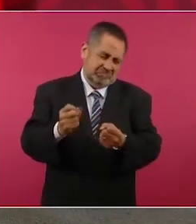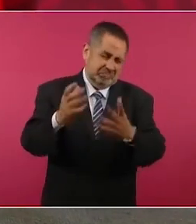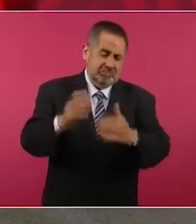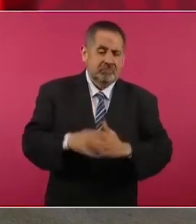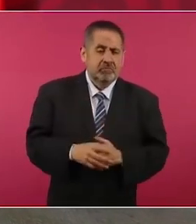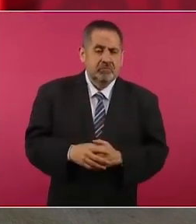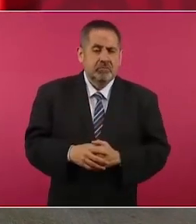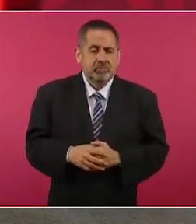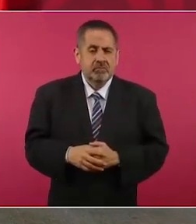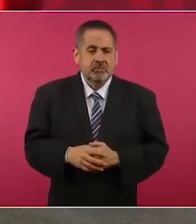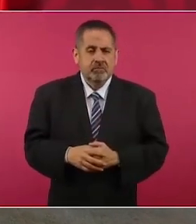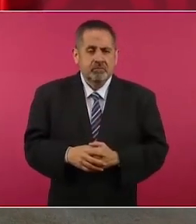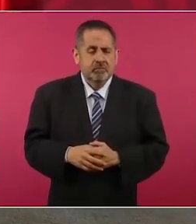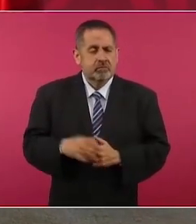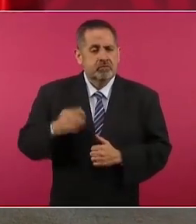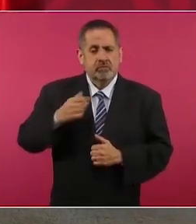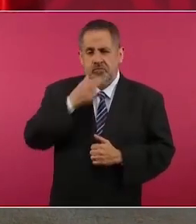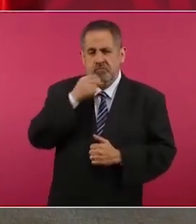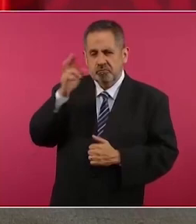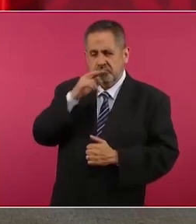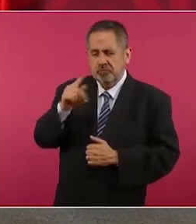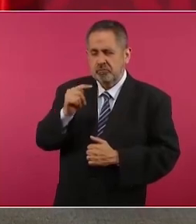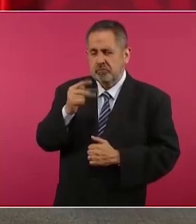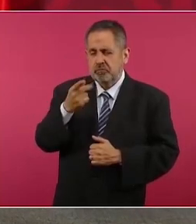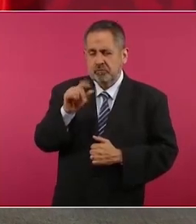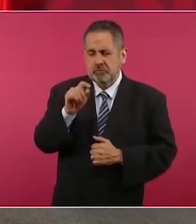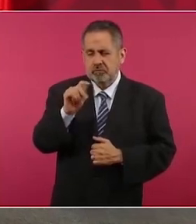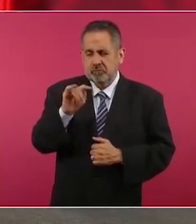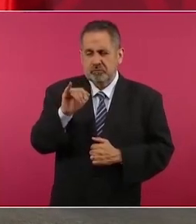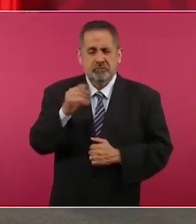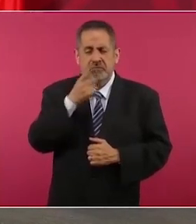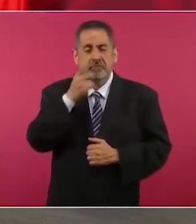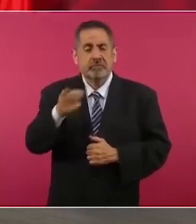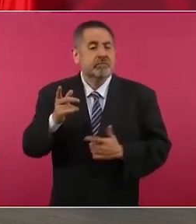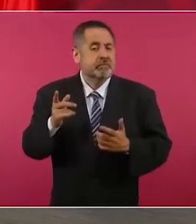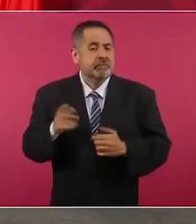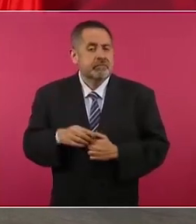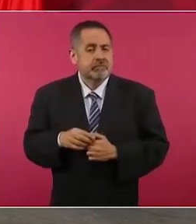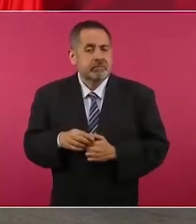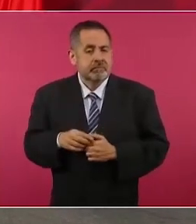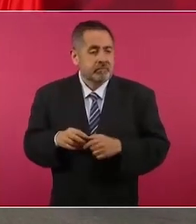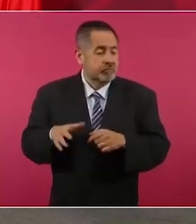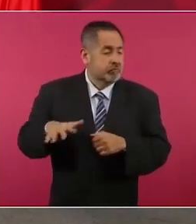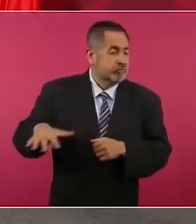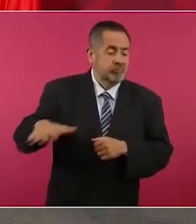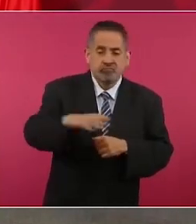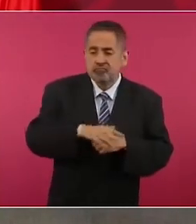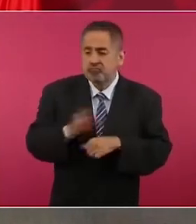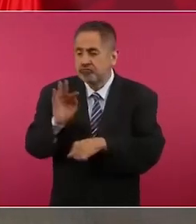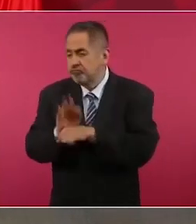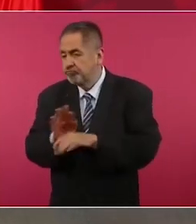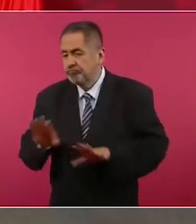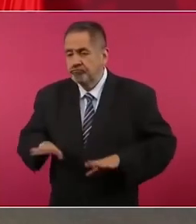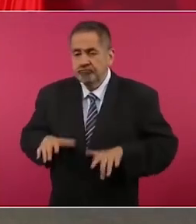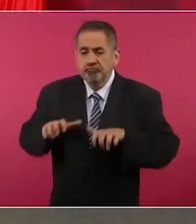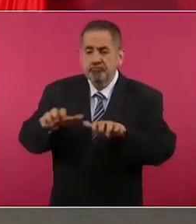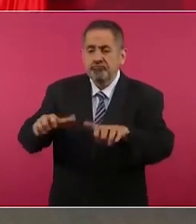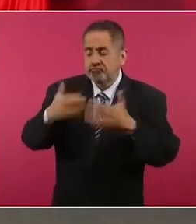Decía Tolstoy que un Estado que no procura el bienestar del